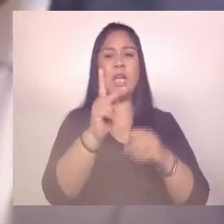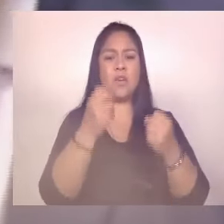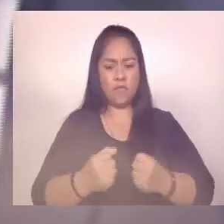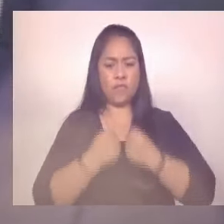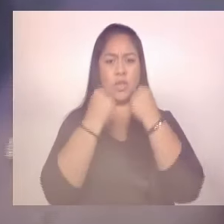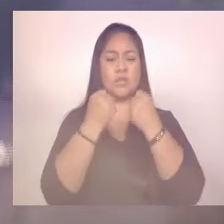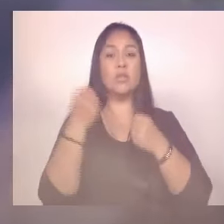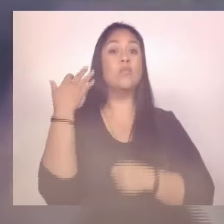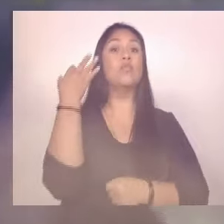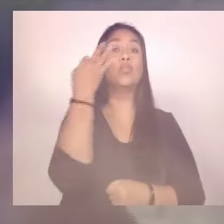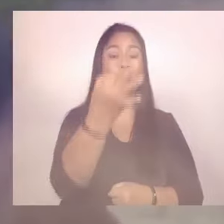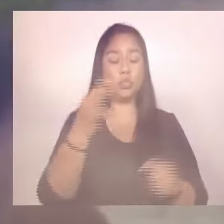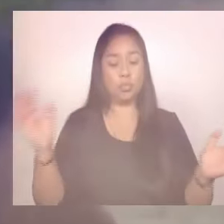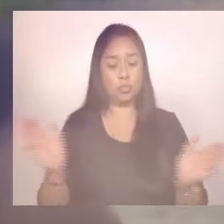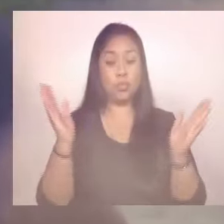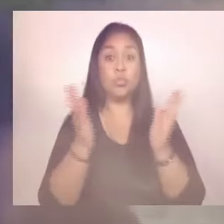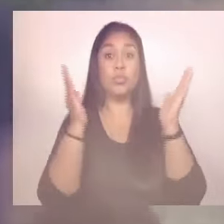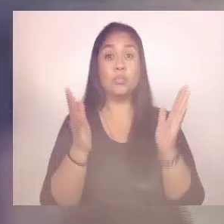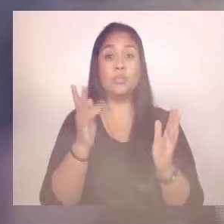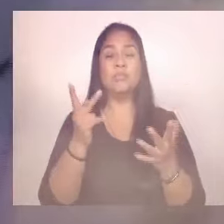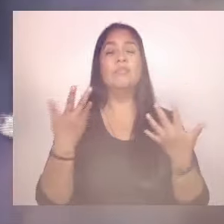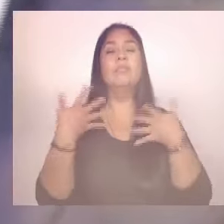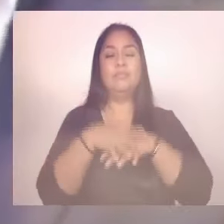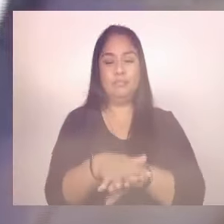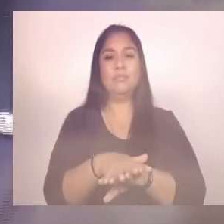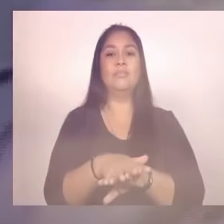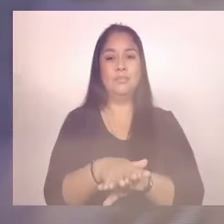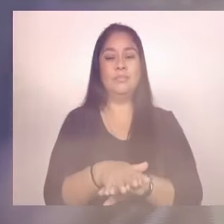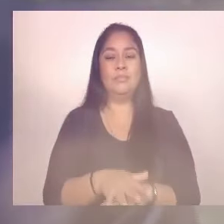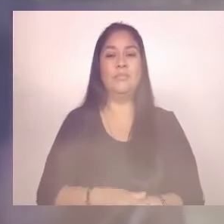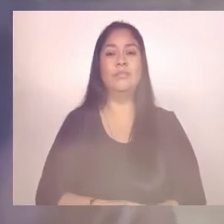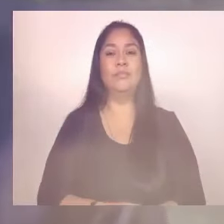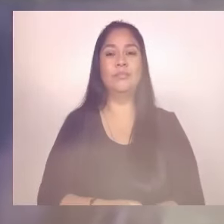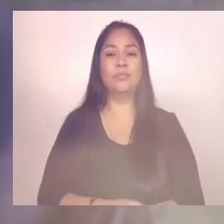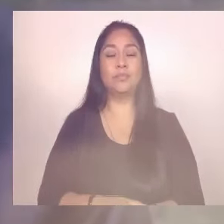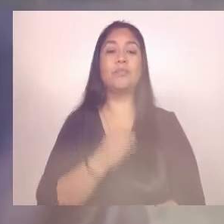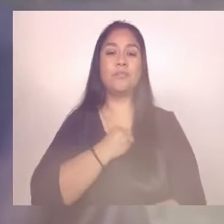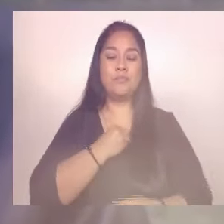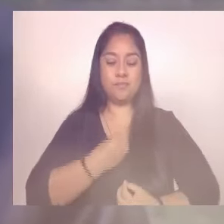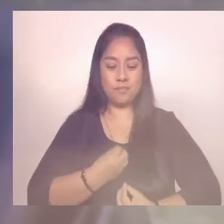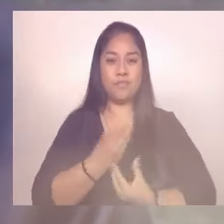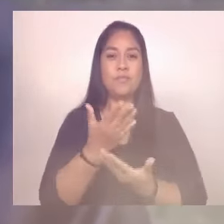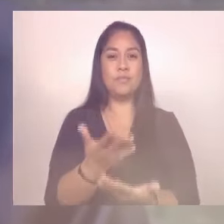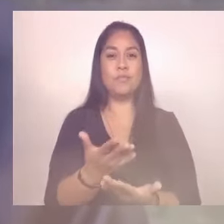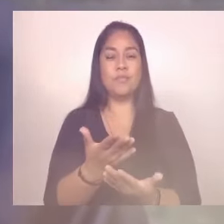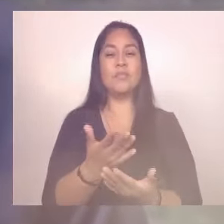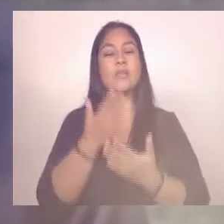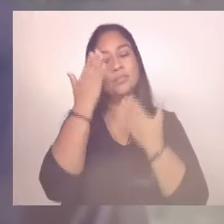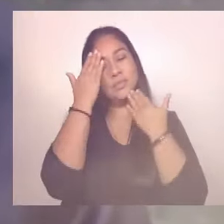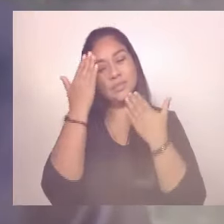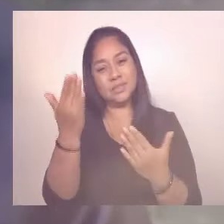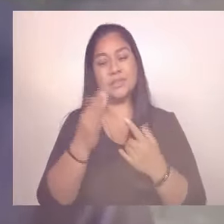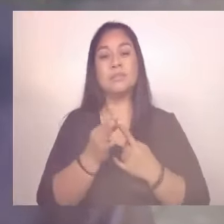avanzar hacia un futuro próspero e incluyente. Quiero expresar